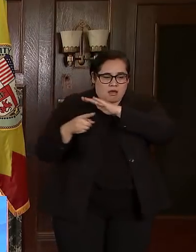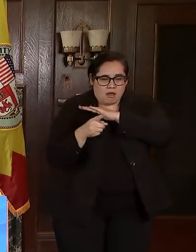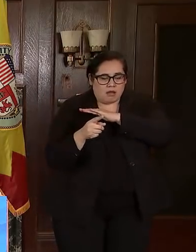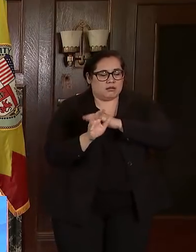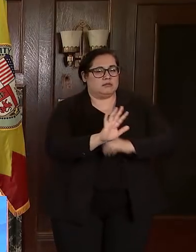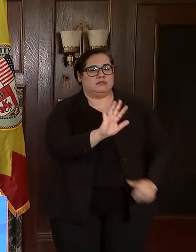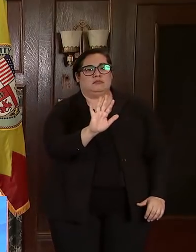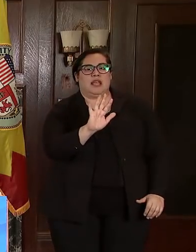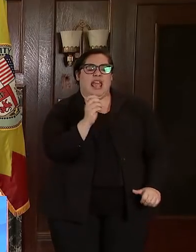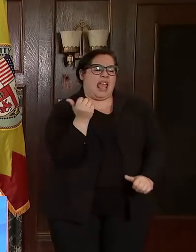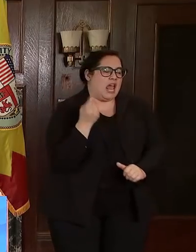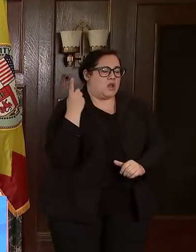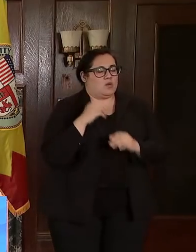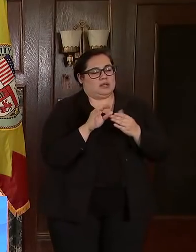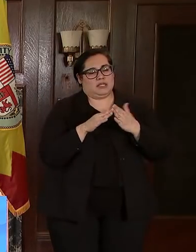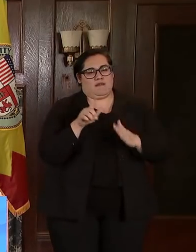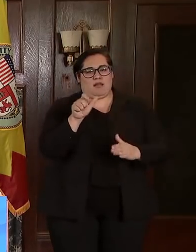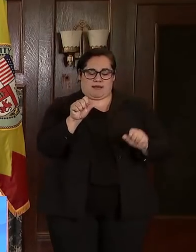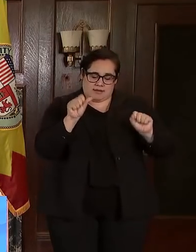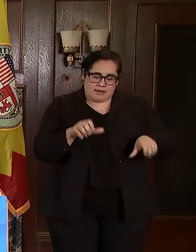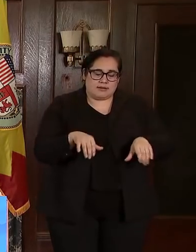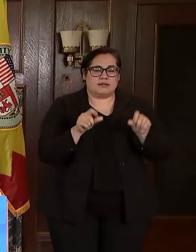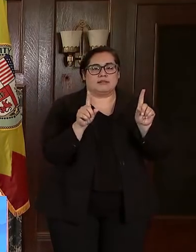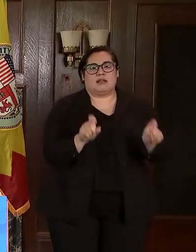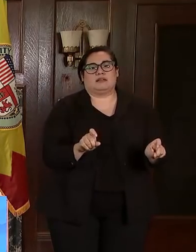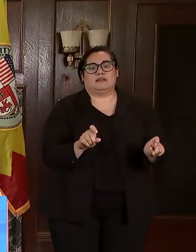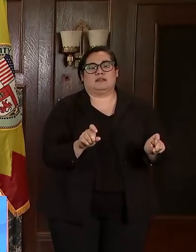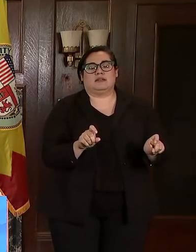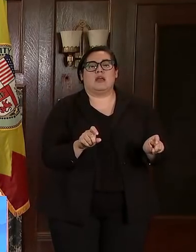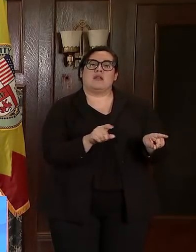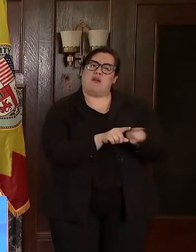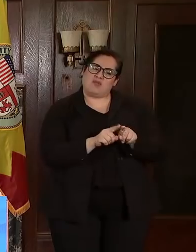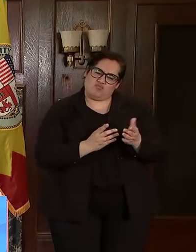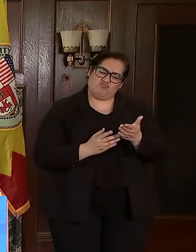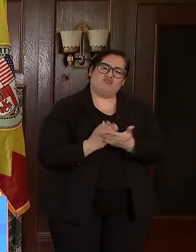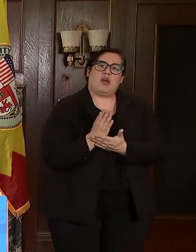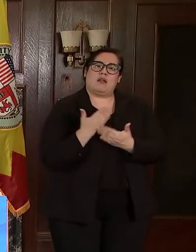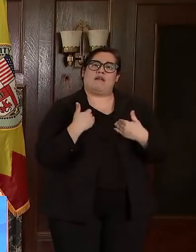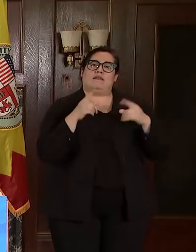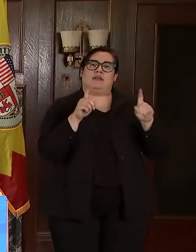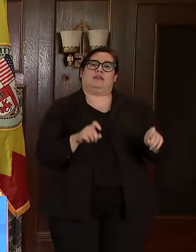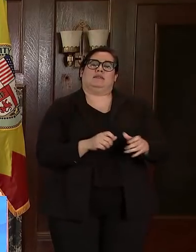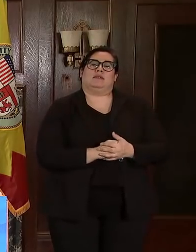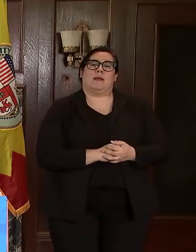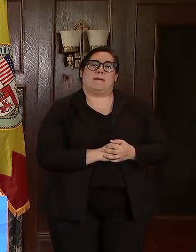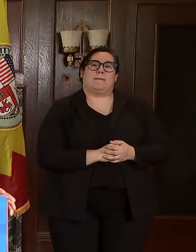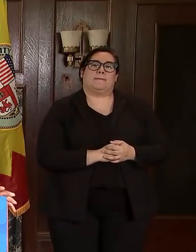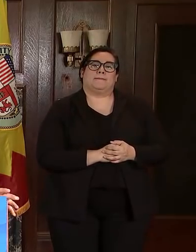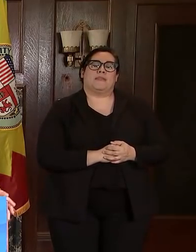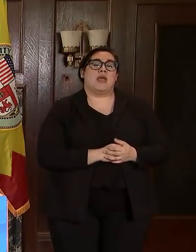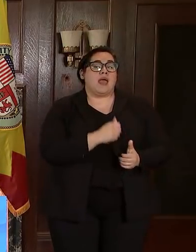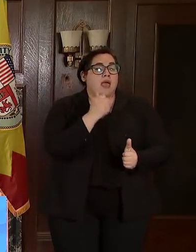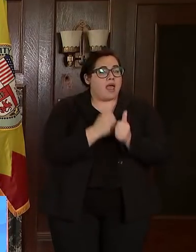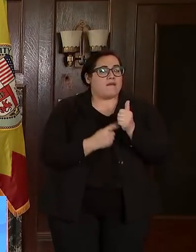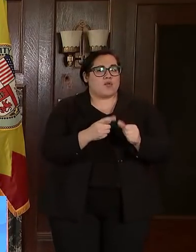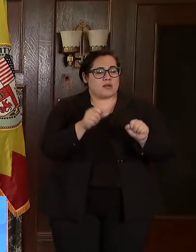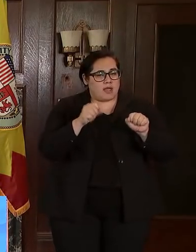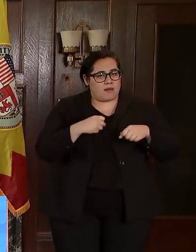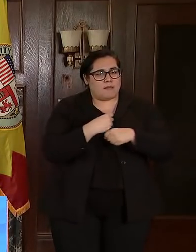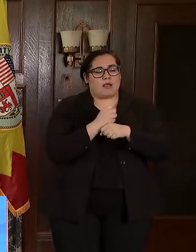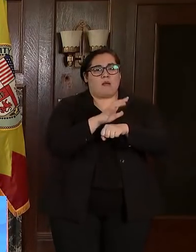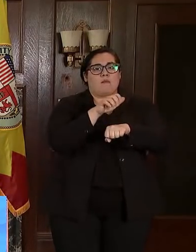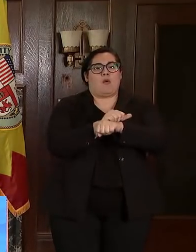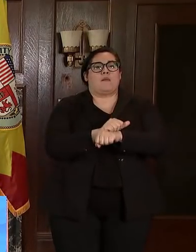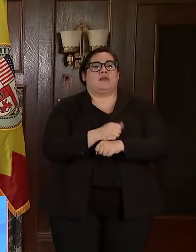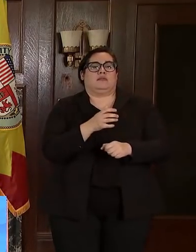Ángeles pueden tomar una prueba y merecen una prueba. Todos pueden hacer una cita